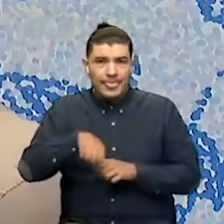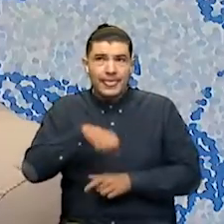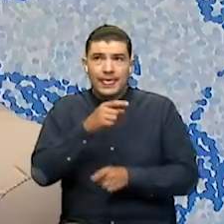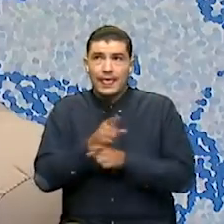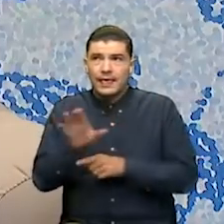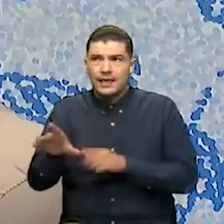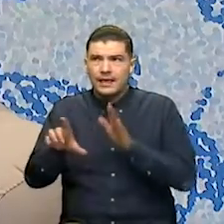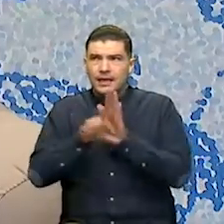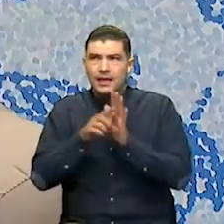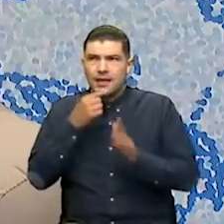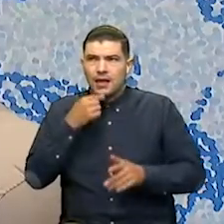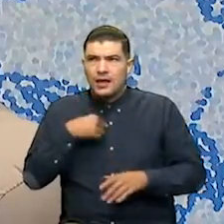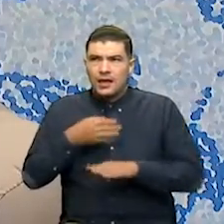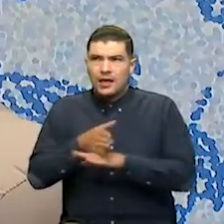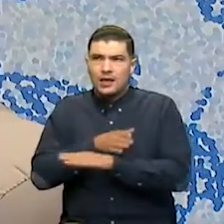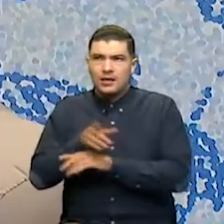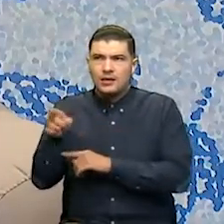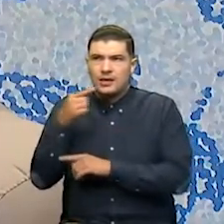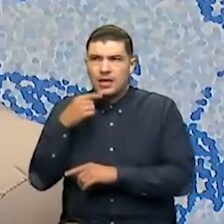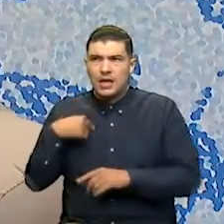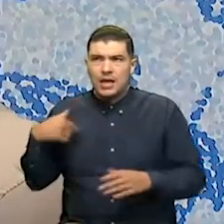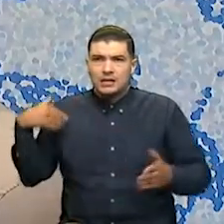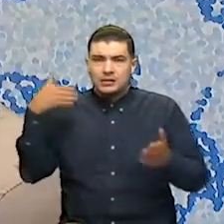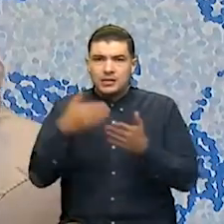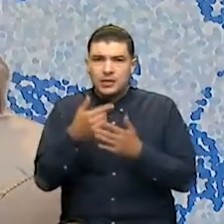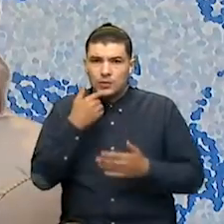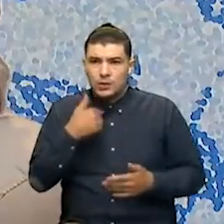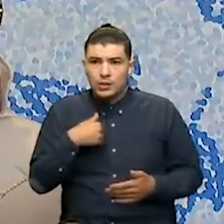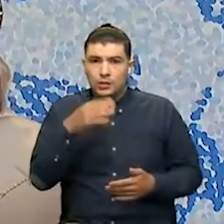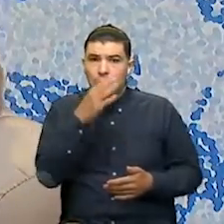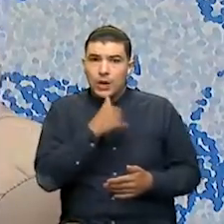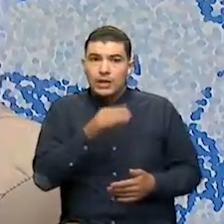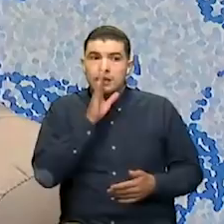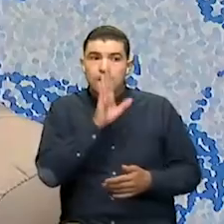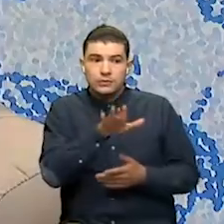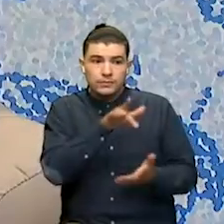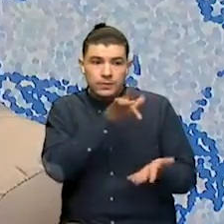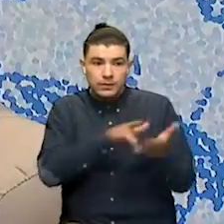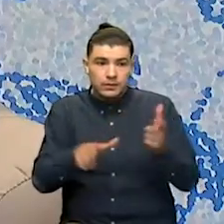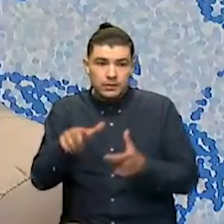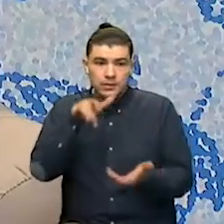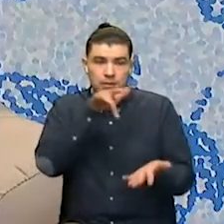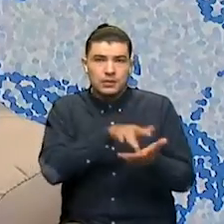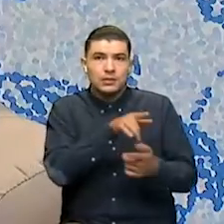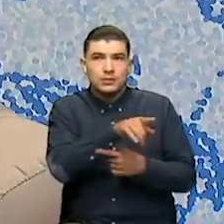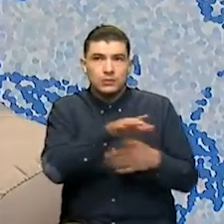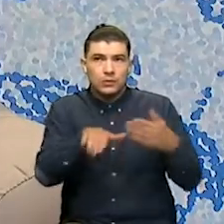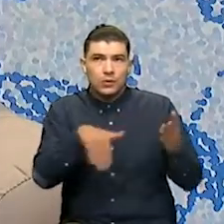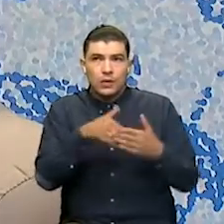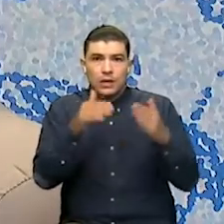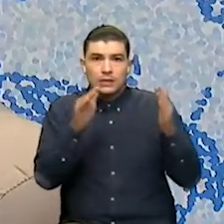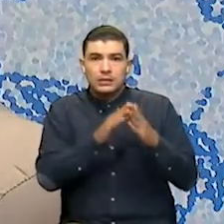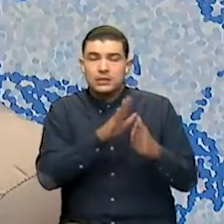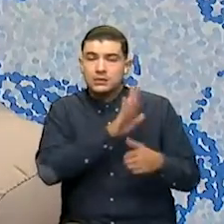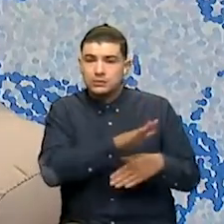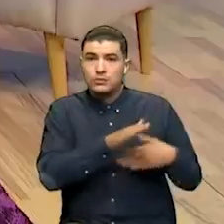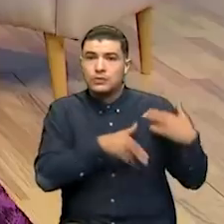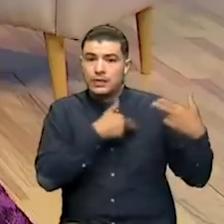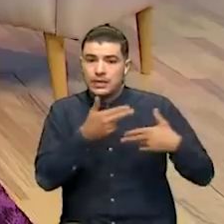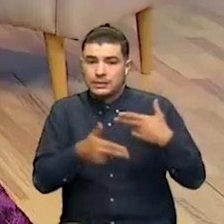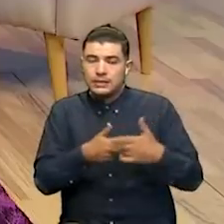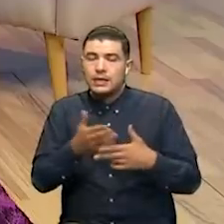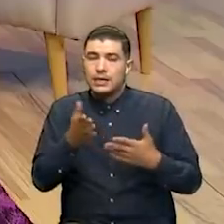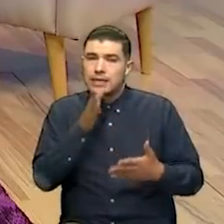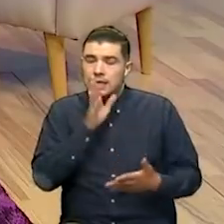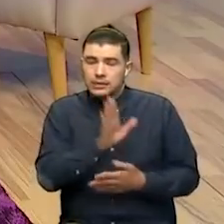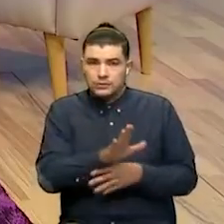dice, incluso como decía el doc, hasta nos dice que si no hay quien se presente, todo va para el bienestar familiar. Es importante. Andrés